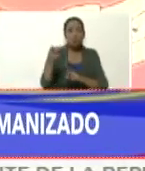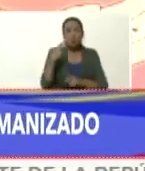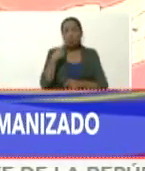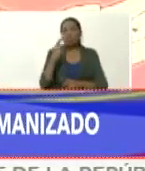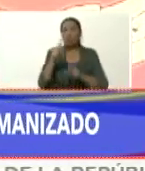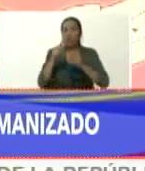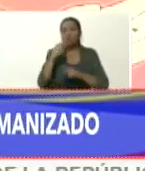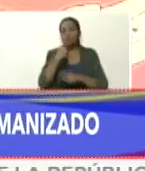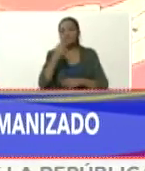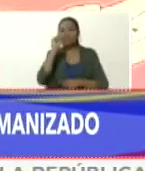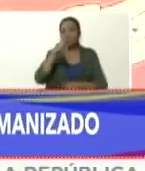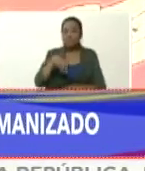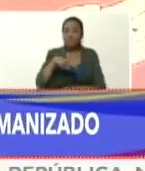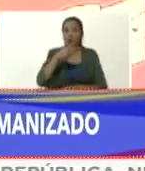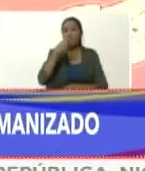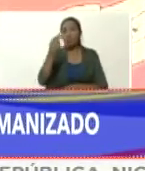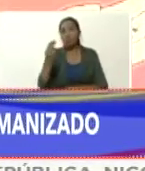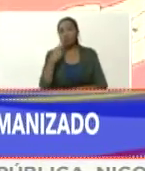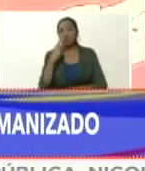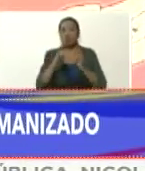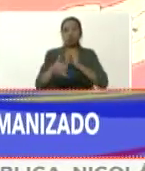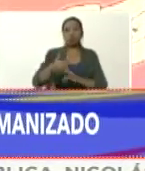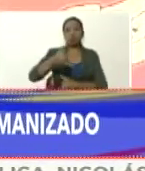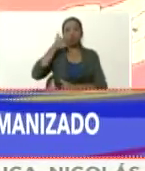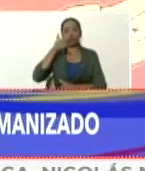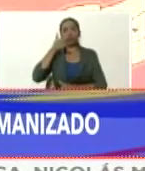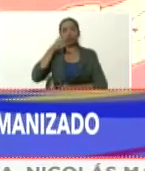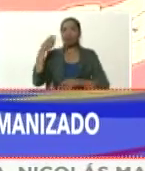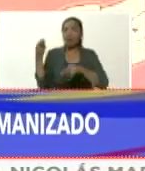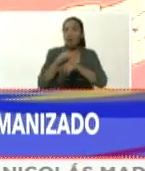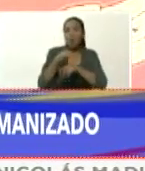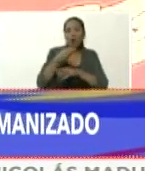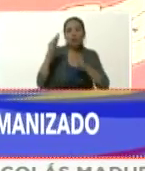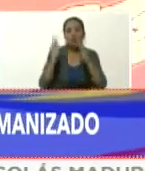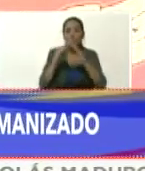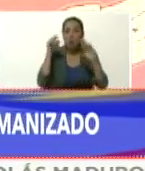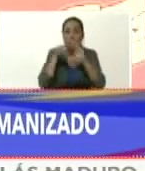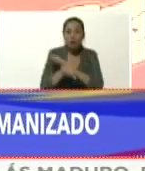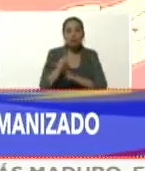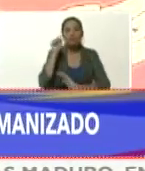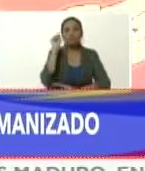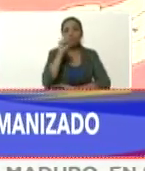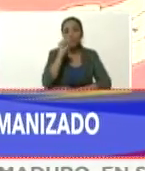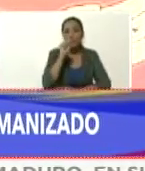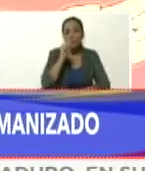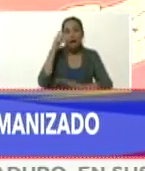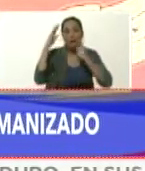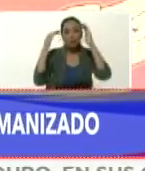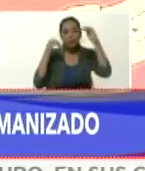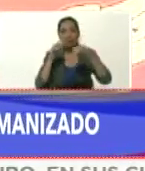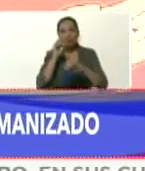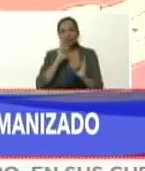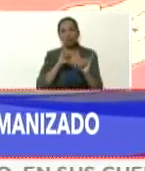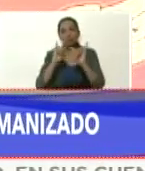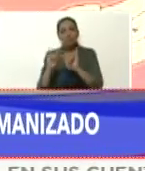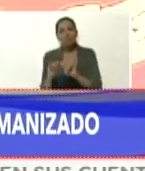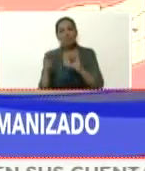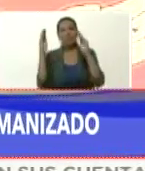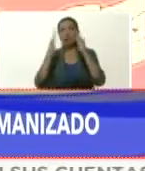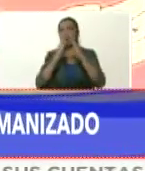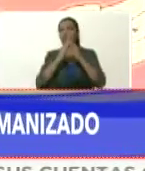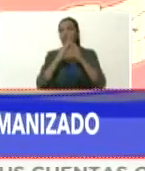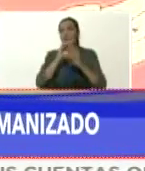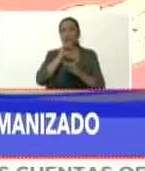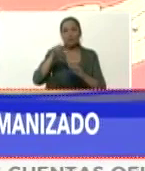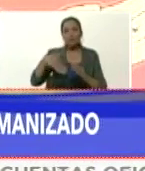agarro un teléfono, llamo para que la busquen en su casa, para que la atiendan en su casa. Y